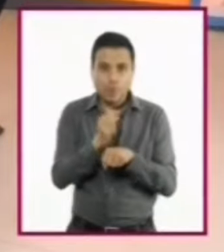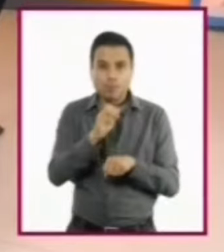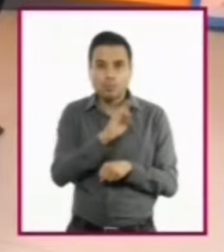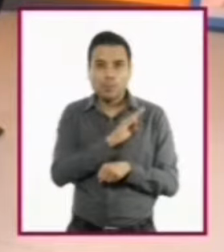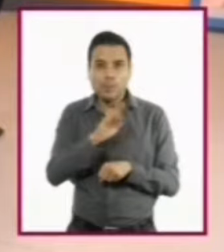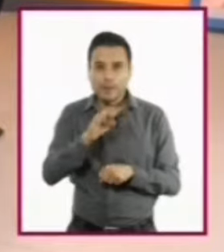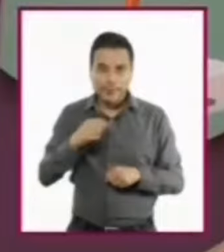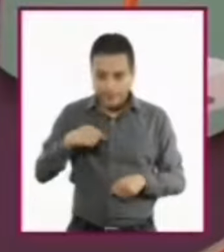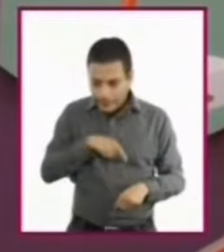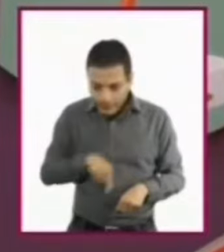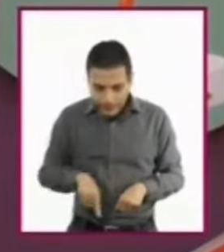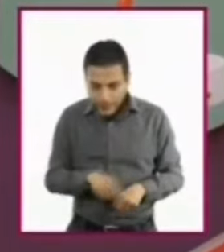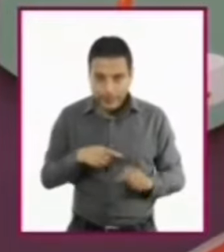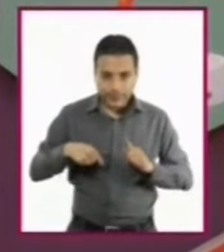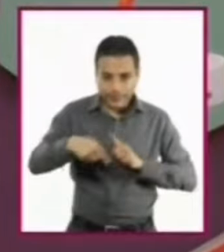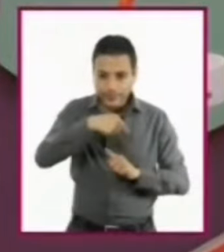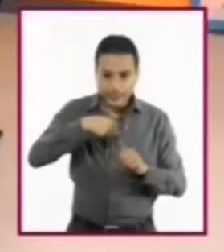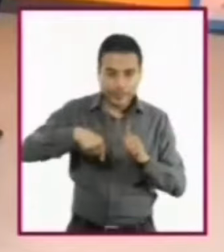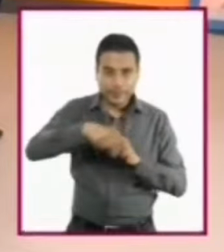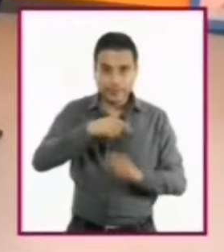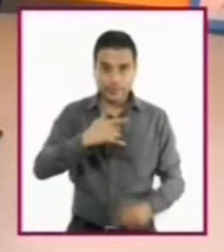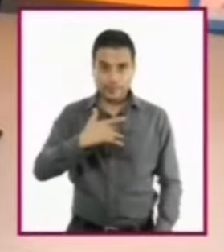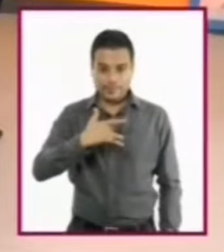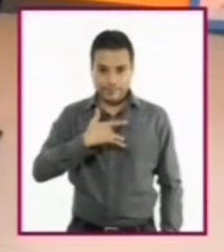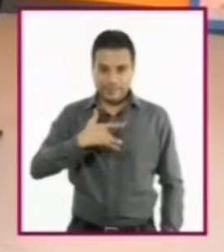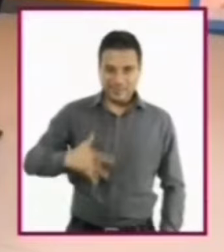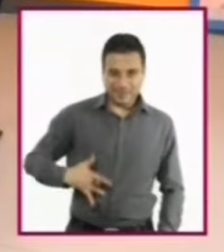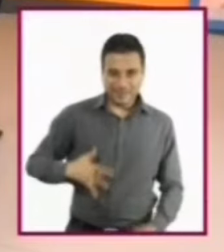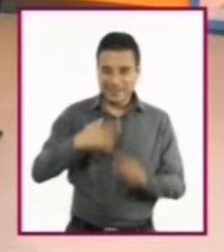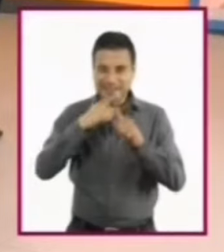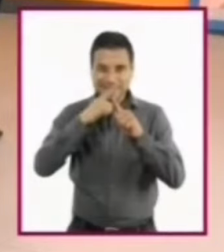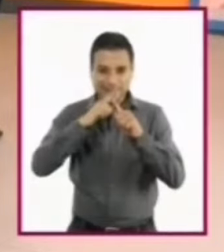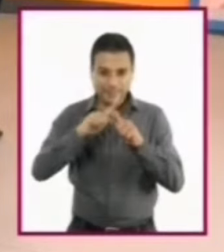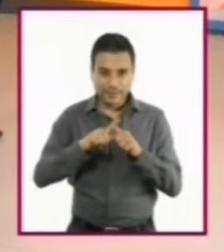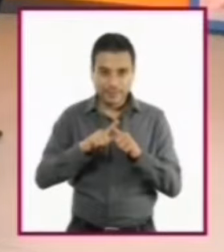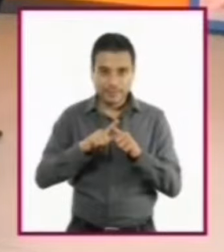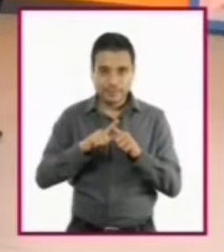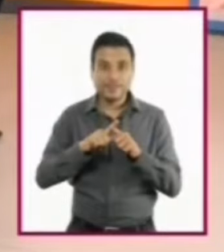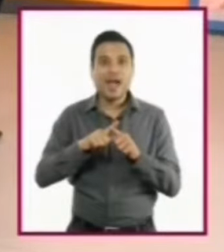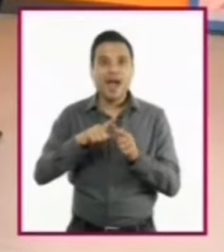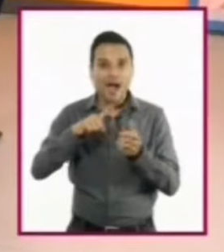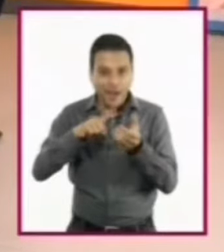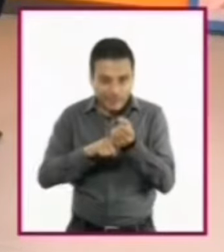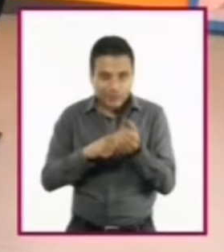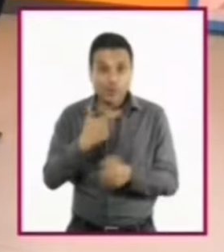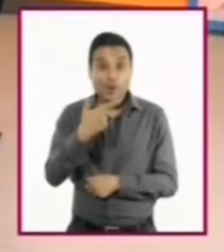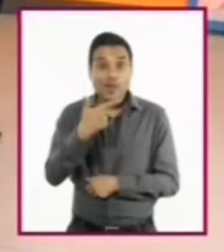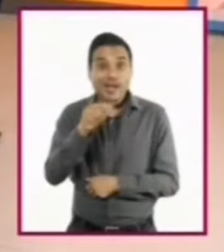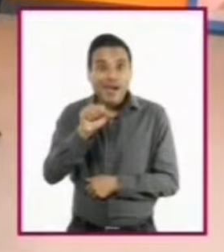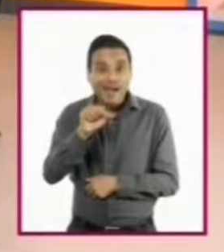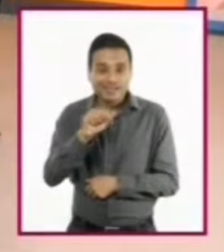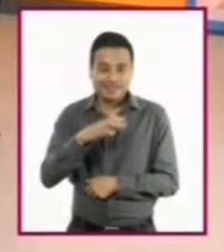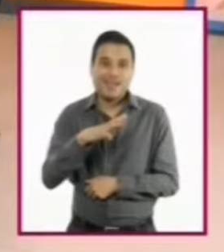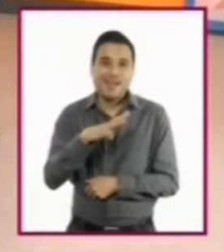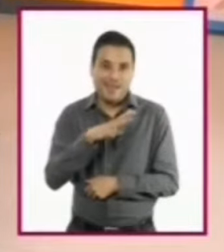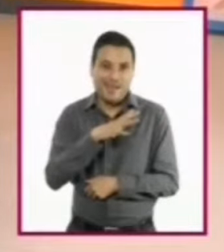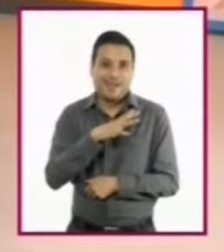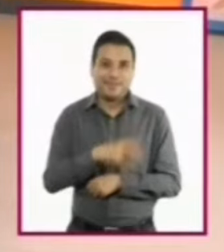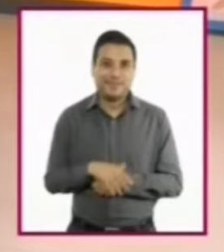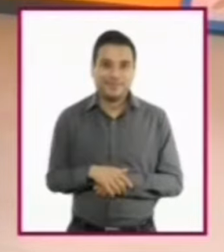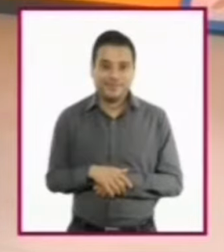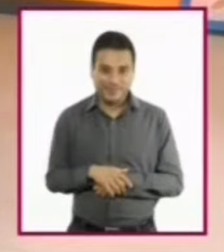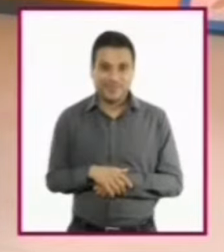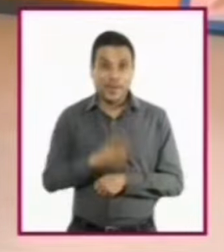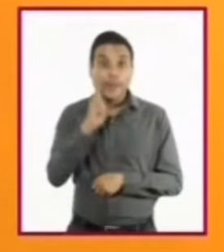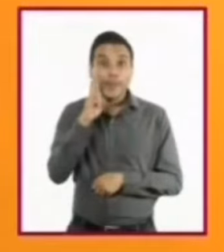fluido de transporte, los órganos del sistema cardiovascular transportan los gases del sistema respiratorio entre